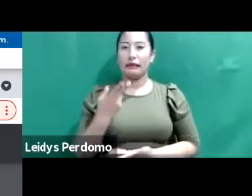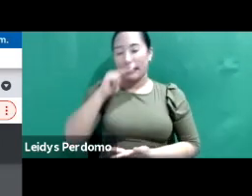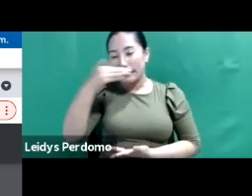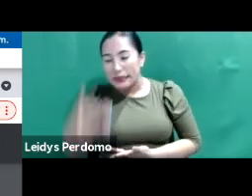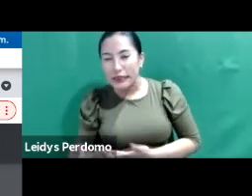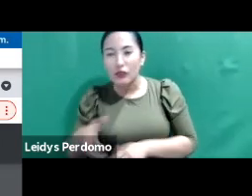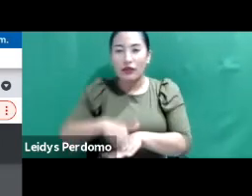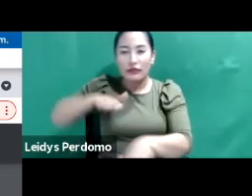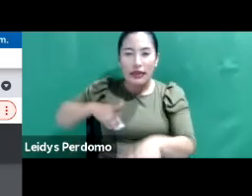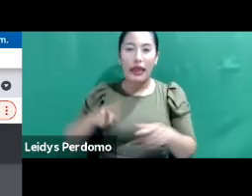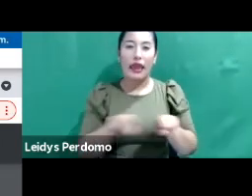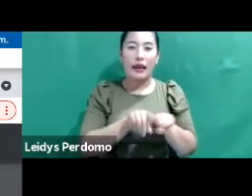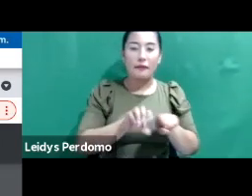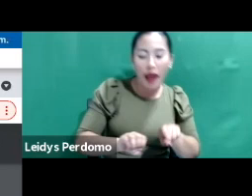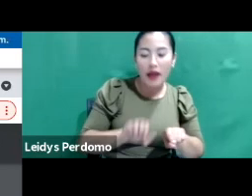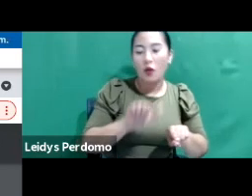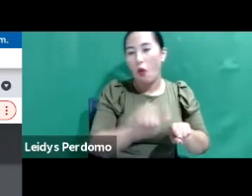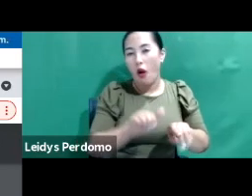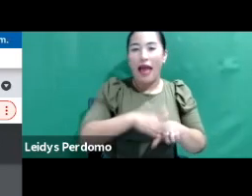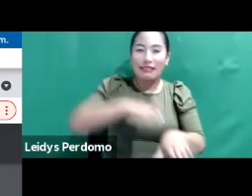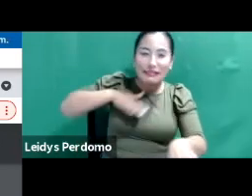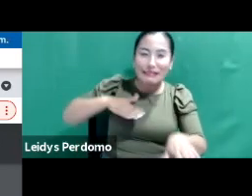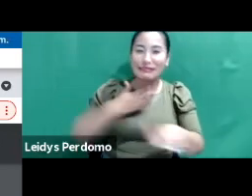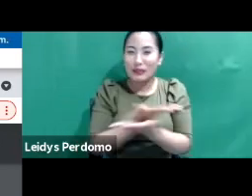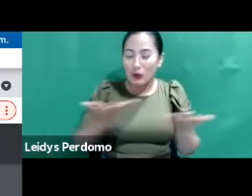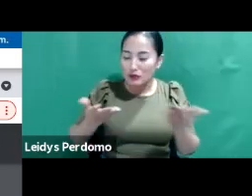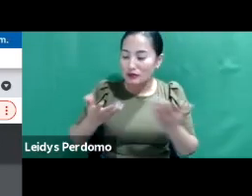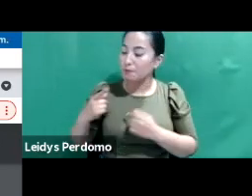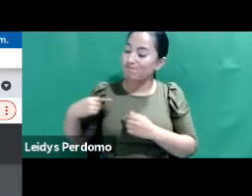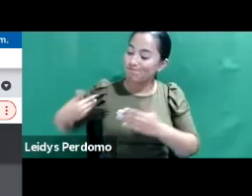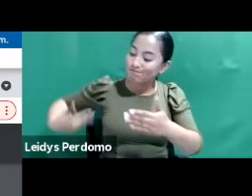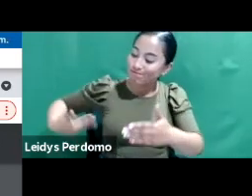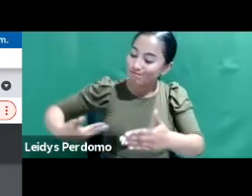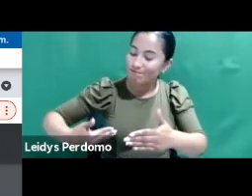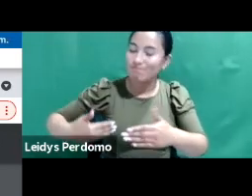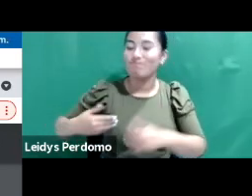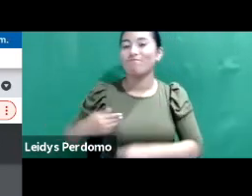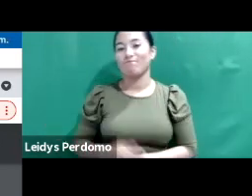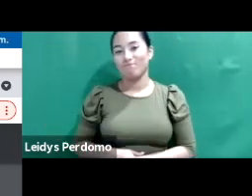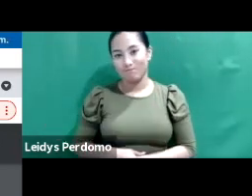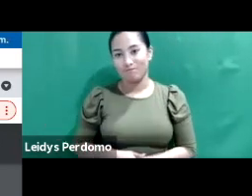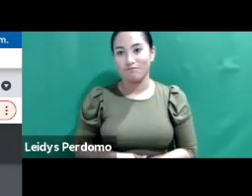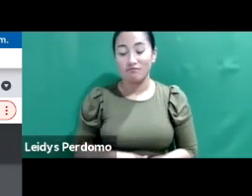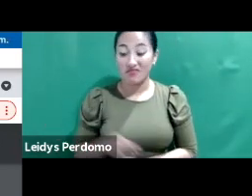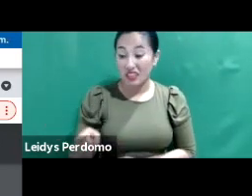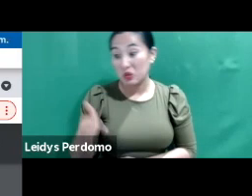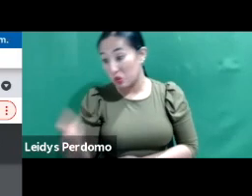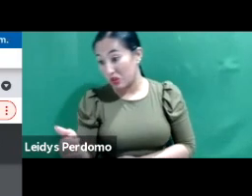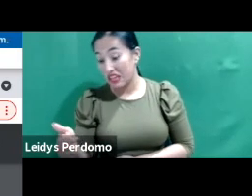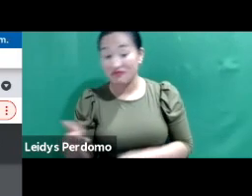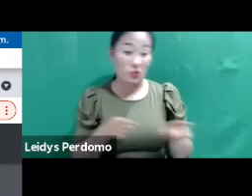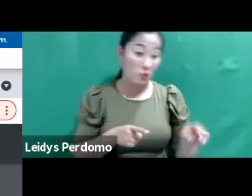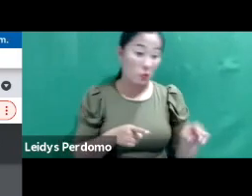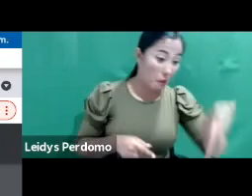hermanos, de que toda la atención está centrada con el niño que tiene alguna dificultad versus el niño que no pasa nada, entonces tú estás bien, entonces para